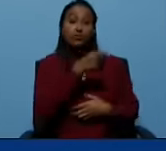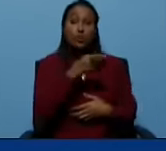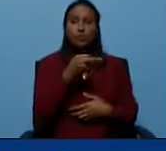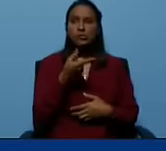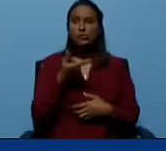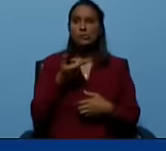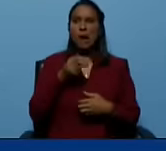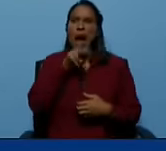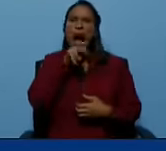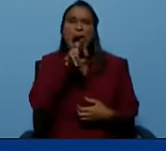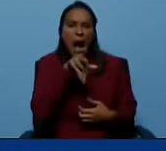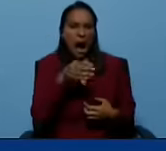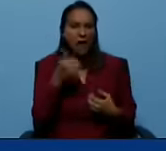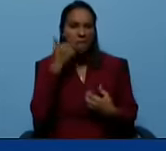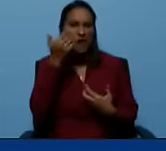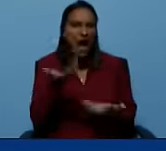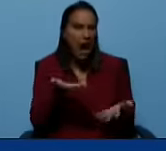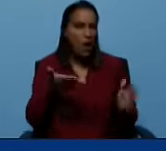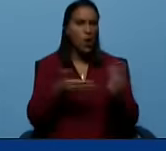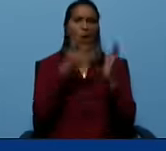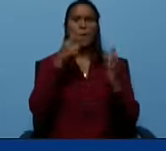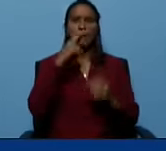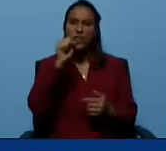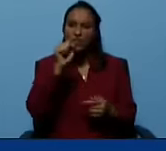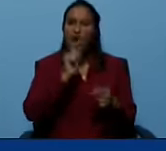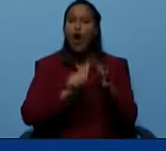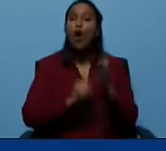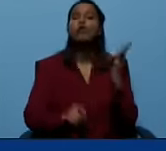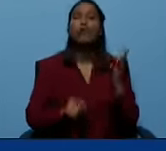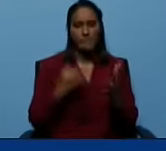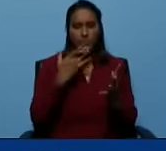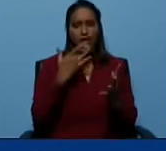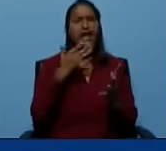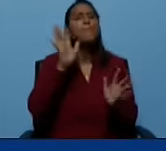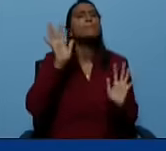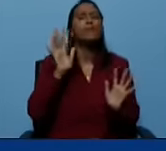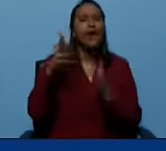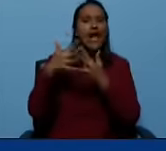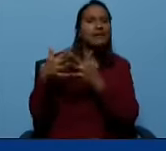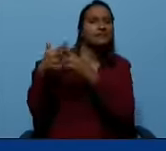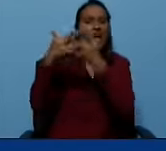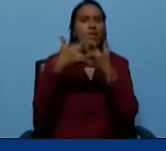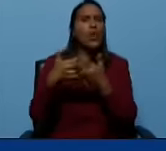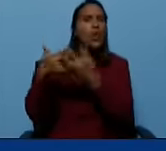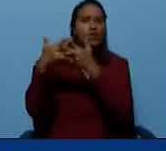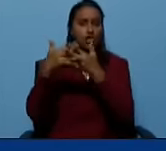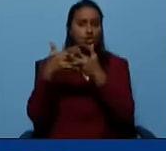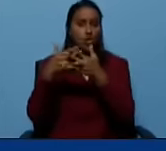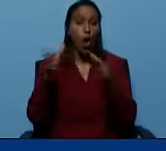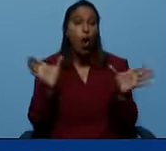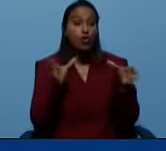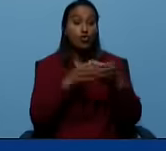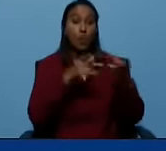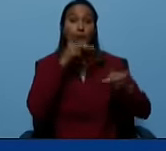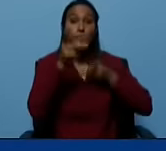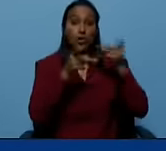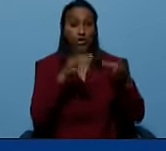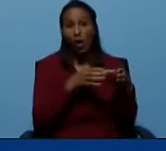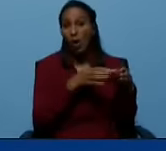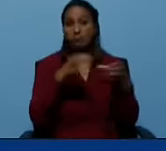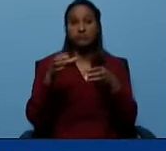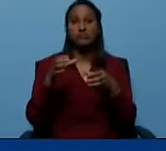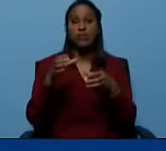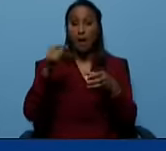¿Qué pasaría en Estados Unidos si salen videos así de una agrupación política? Porque aquí es de 20